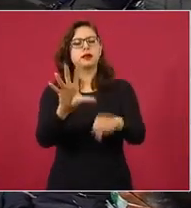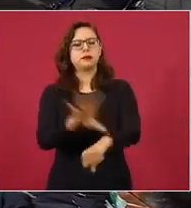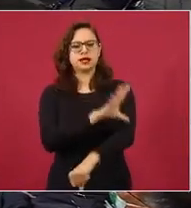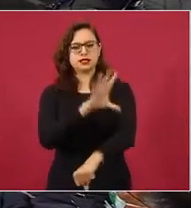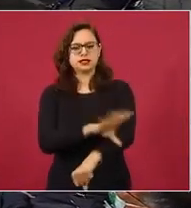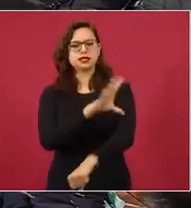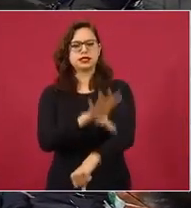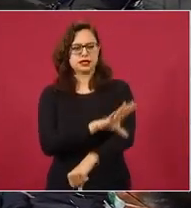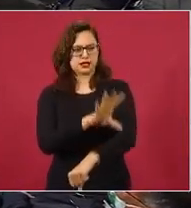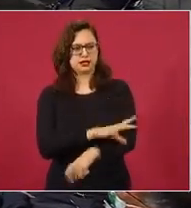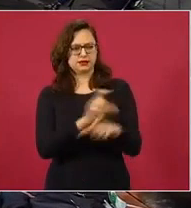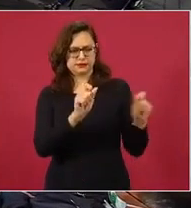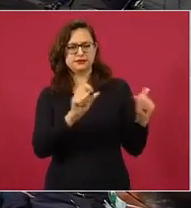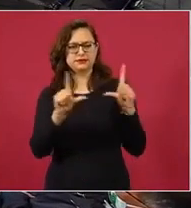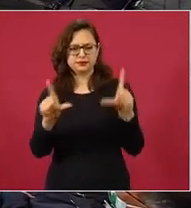vean esto,